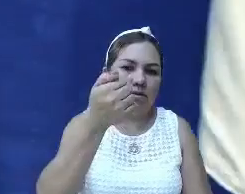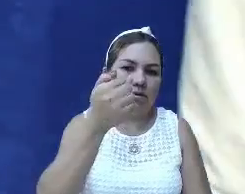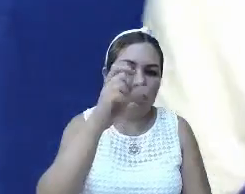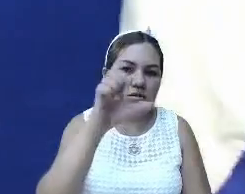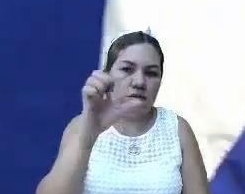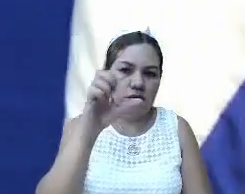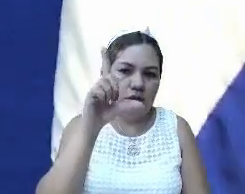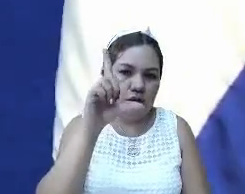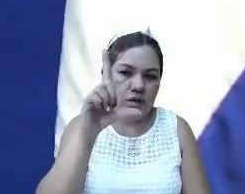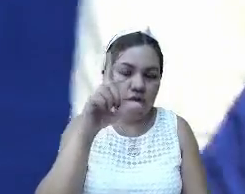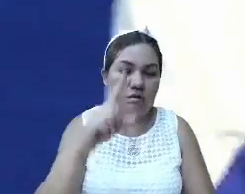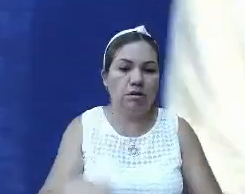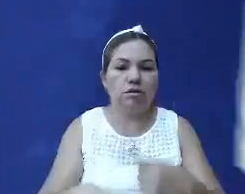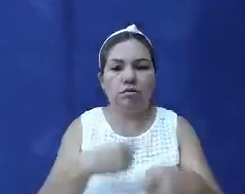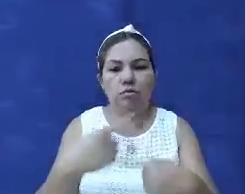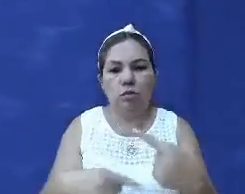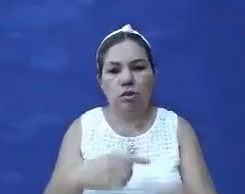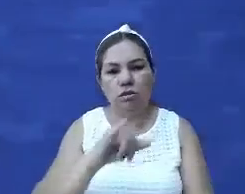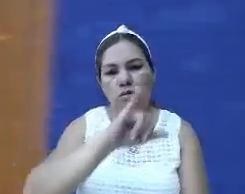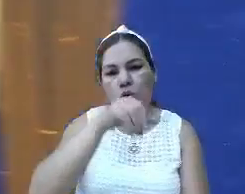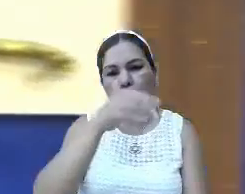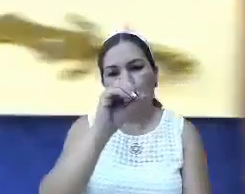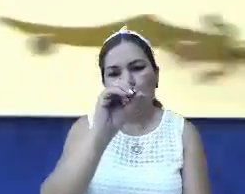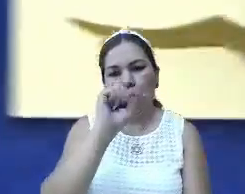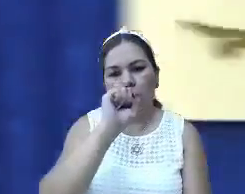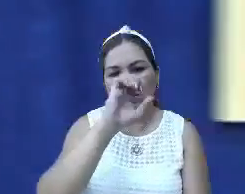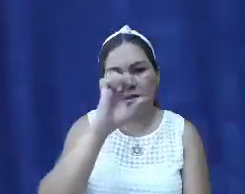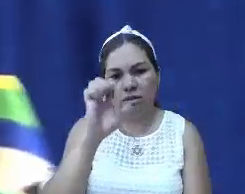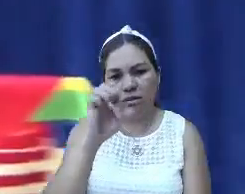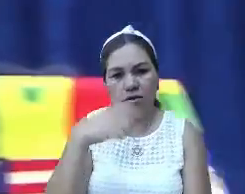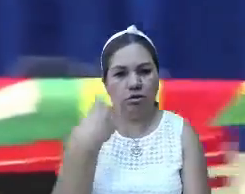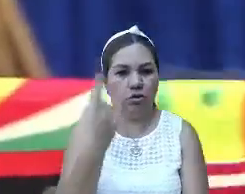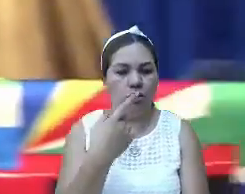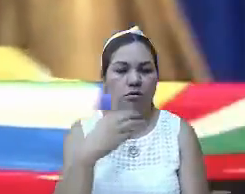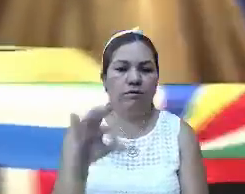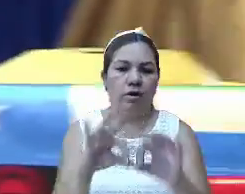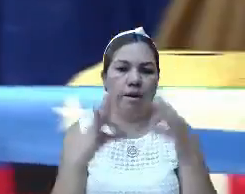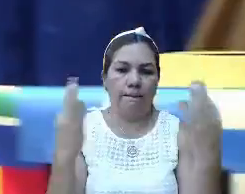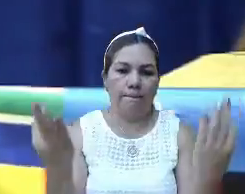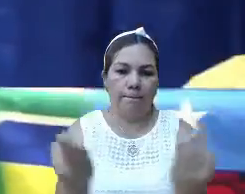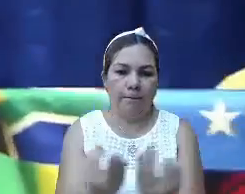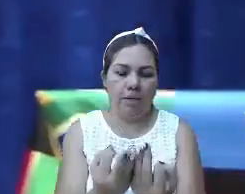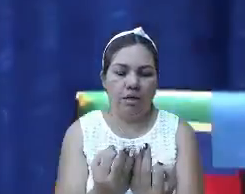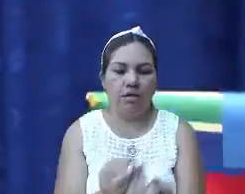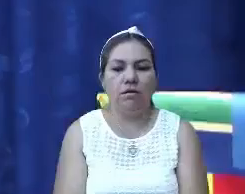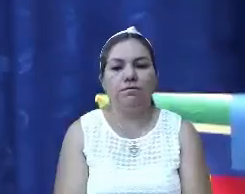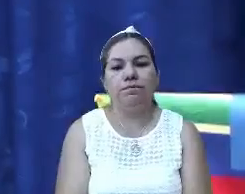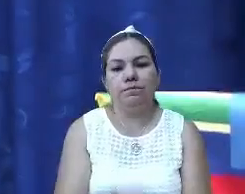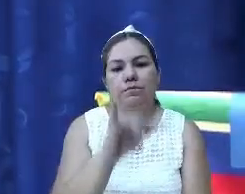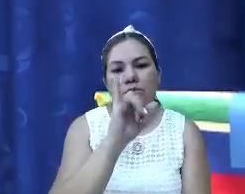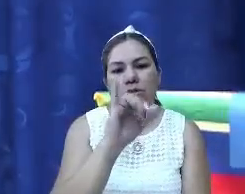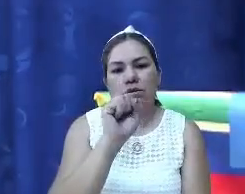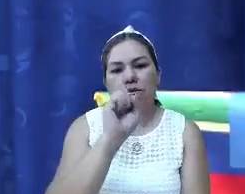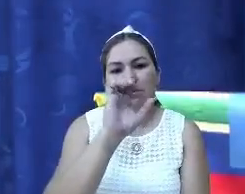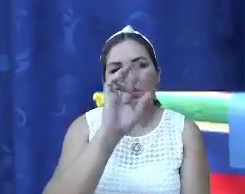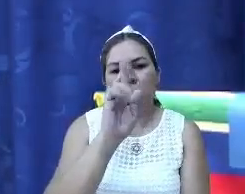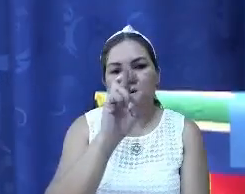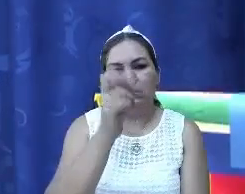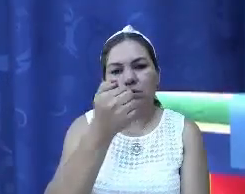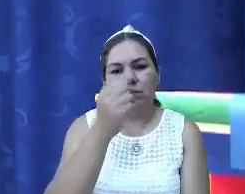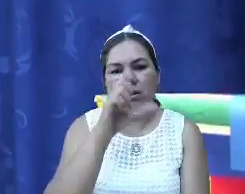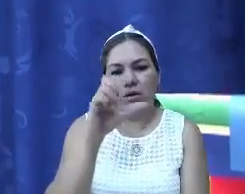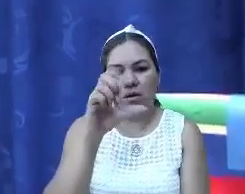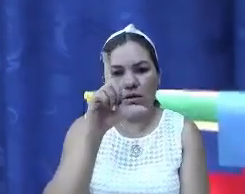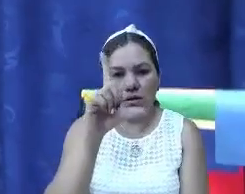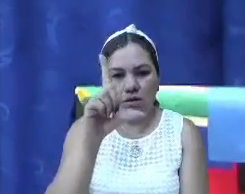después de que José se estableció ahí y toda su familia, Israel se estableció ahí en Egipto. Entonces, ¿qué pasó?